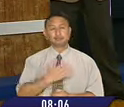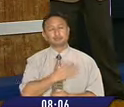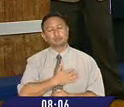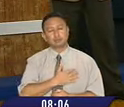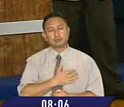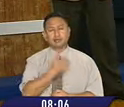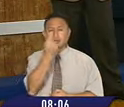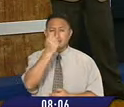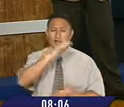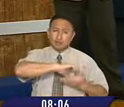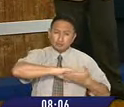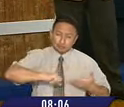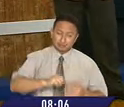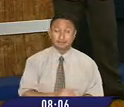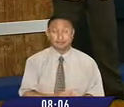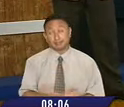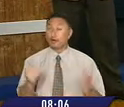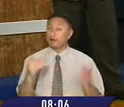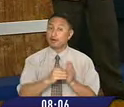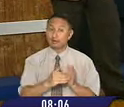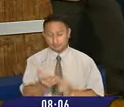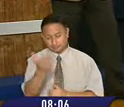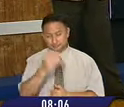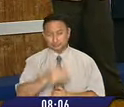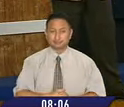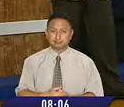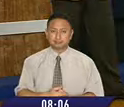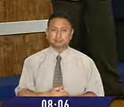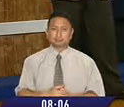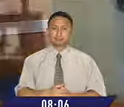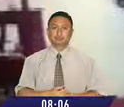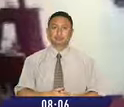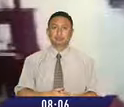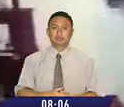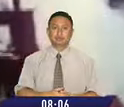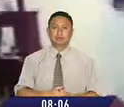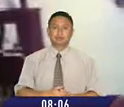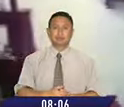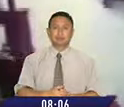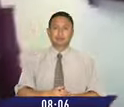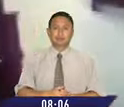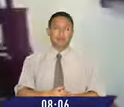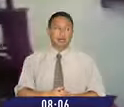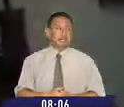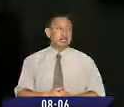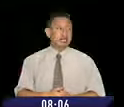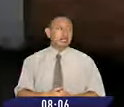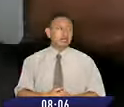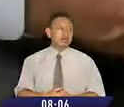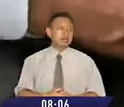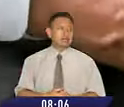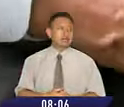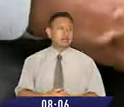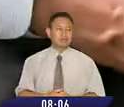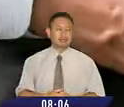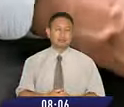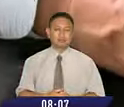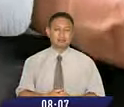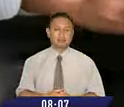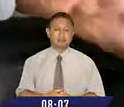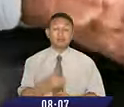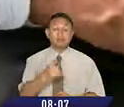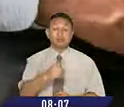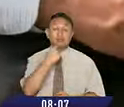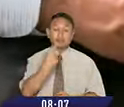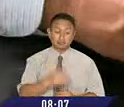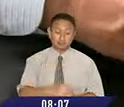plata. Volvemos a los temas. Primero veamos una nota. Don Luis contó que nunca se